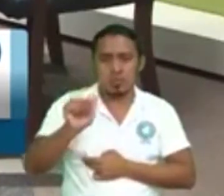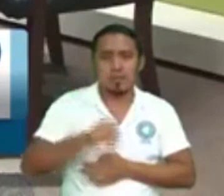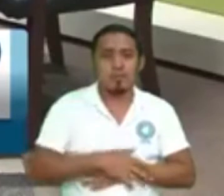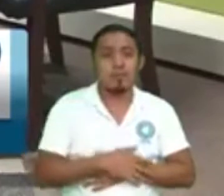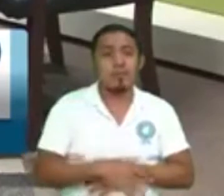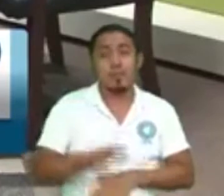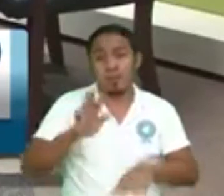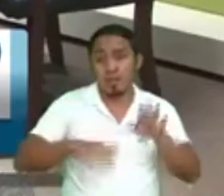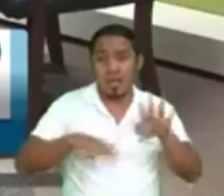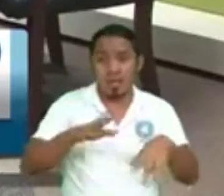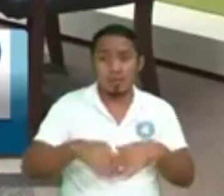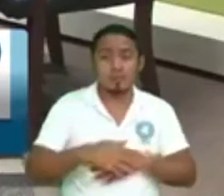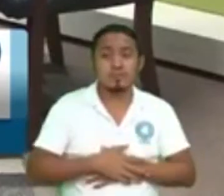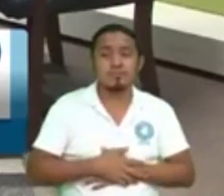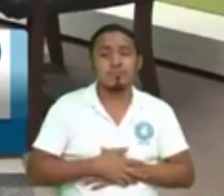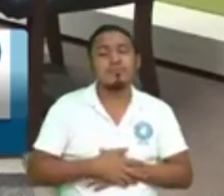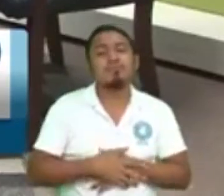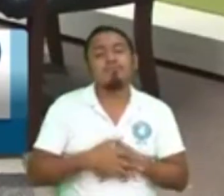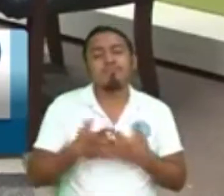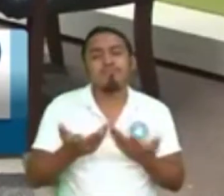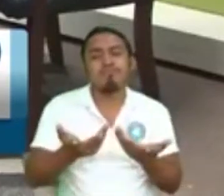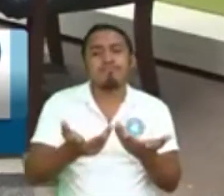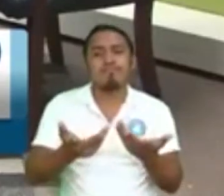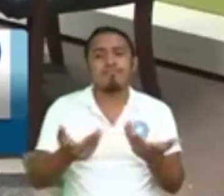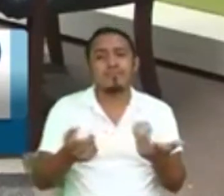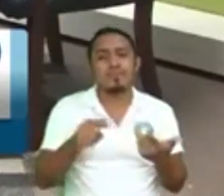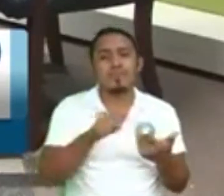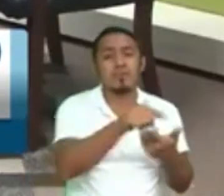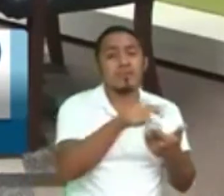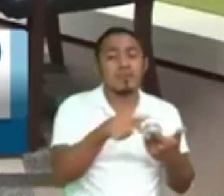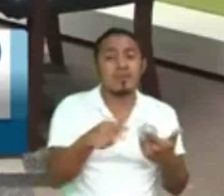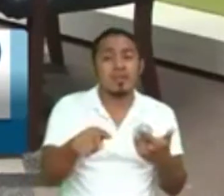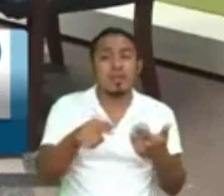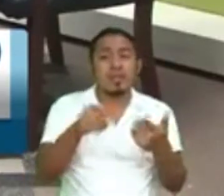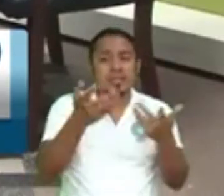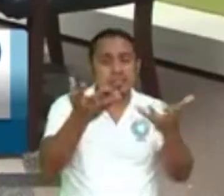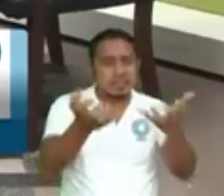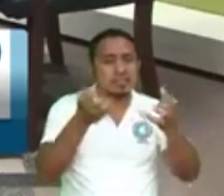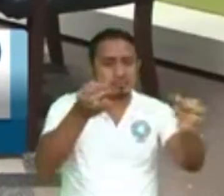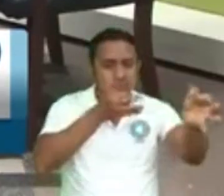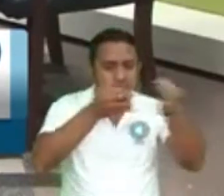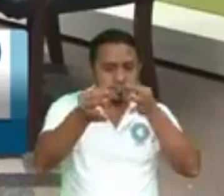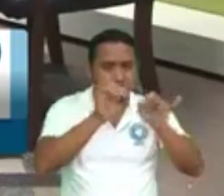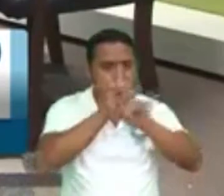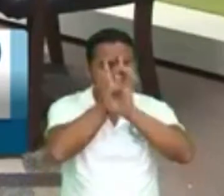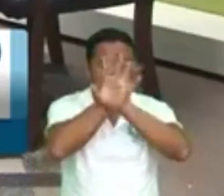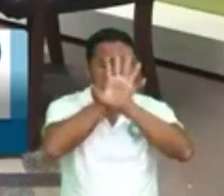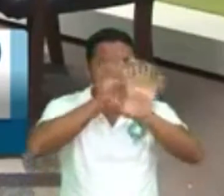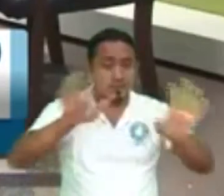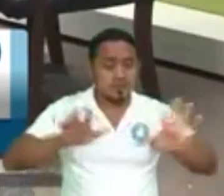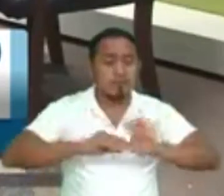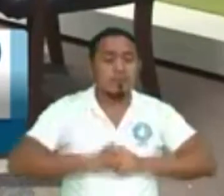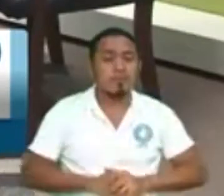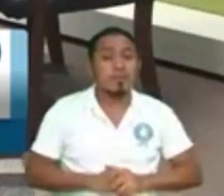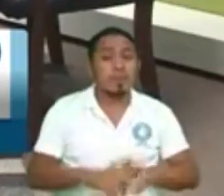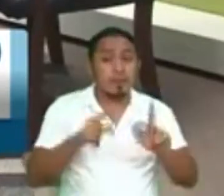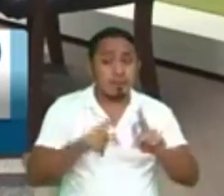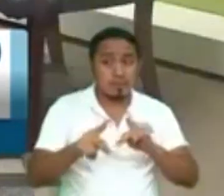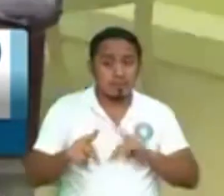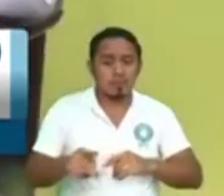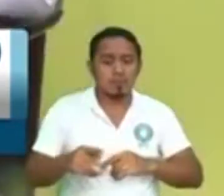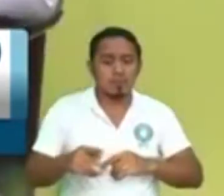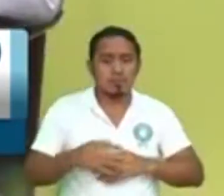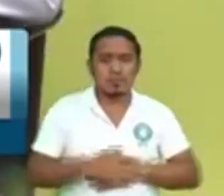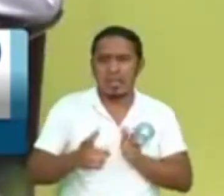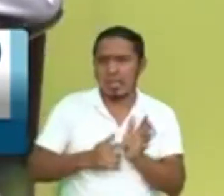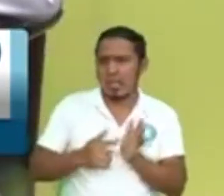ocasionalmente. De hecho, eso nos gustaría aclarar un poco, porque muchas personas creen de que no, yo no soy